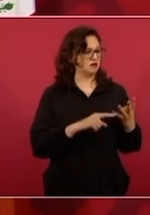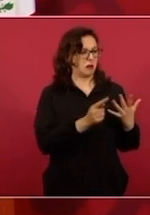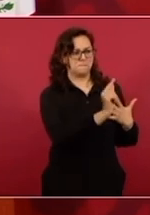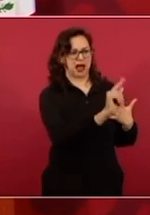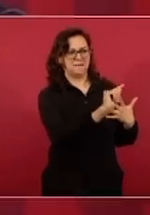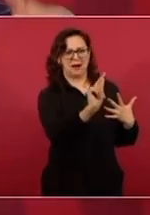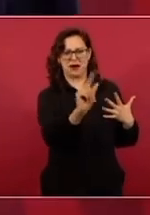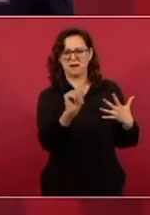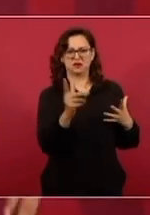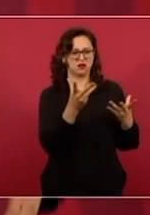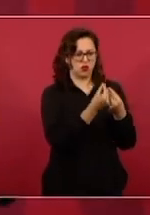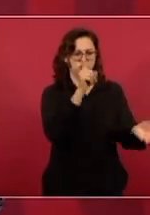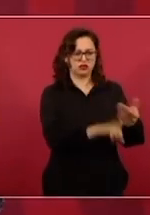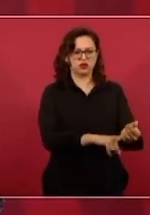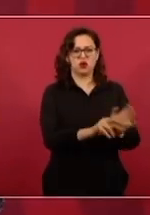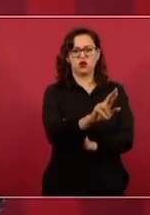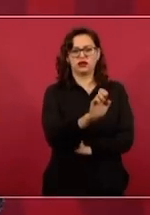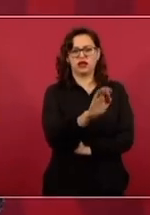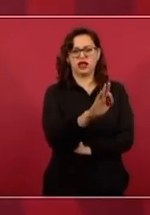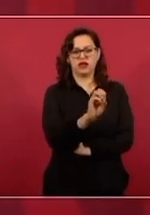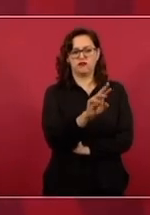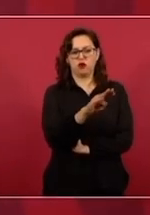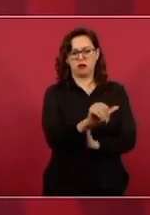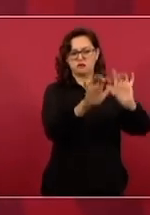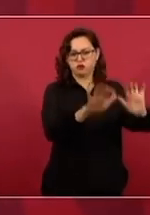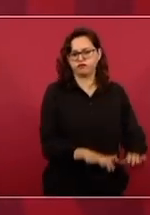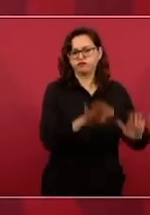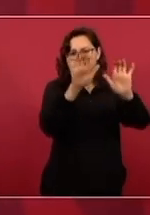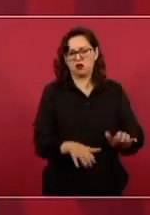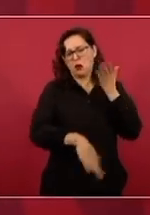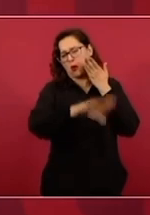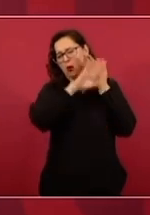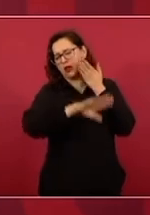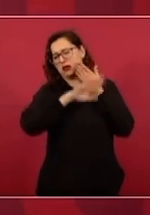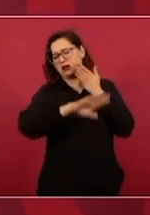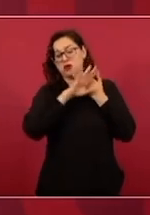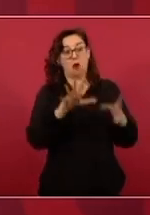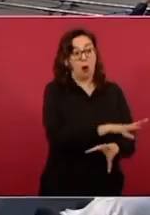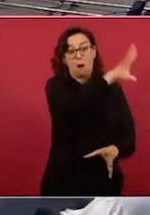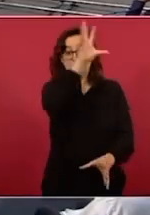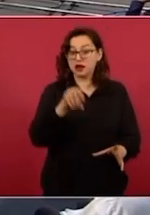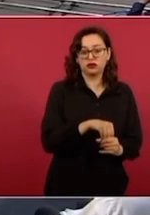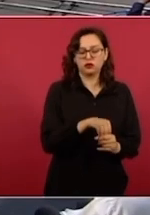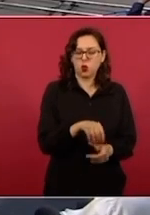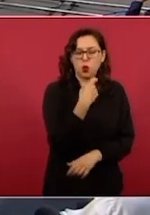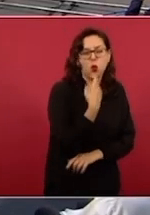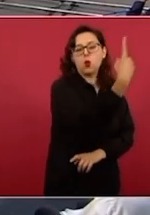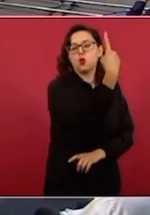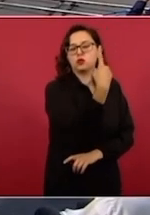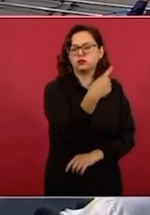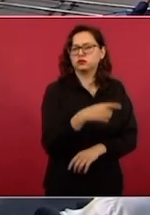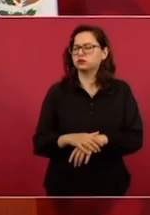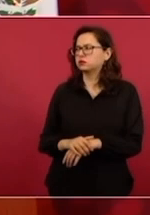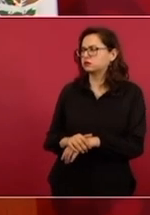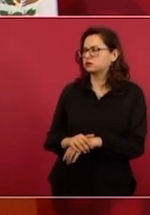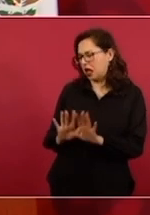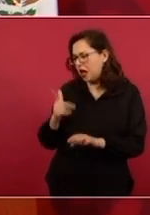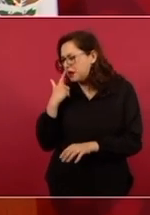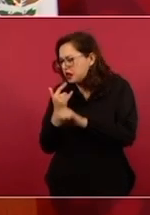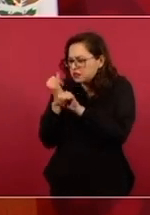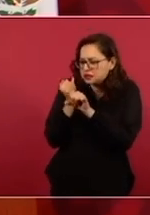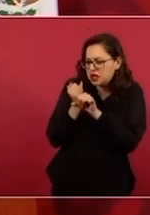todos de reforma manolo objetivo plural que no sea tendencias